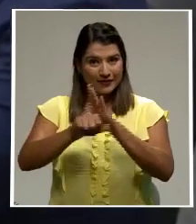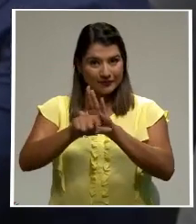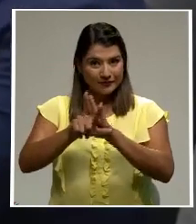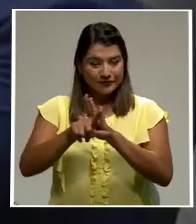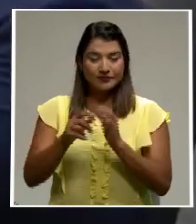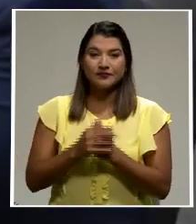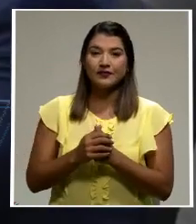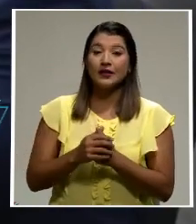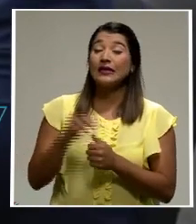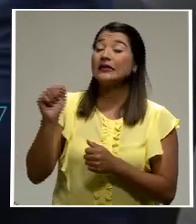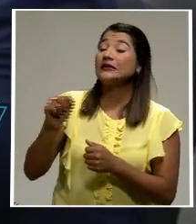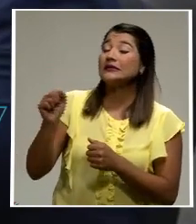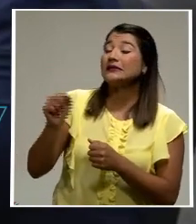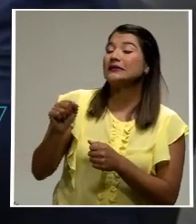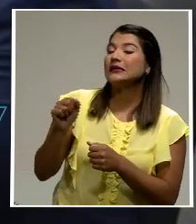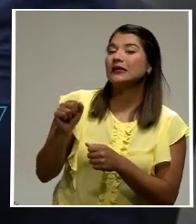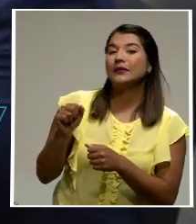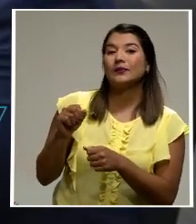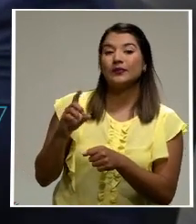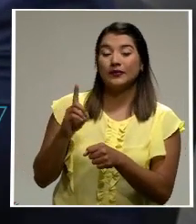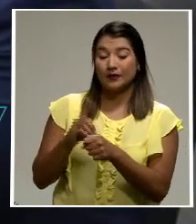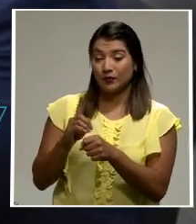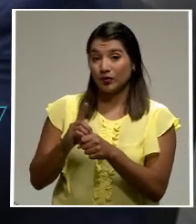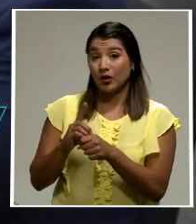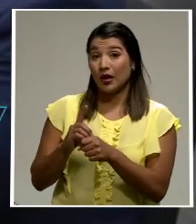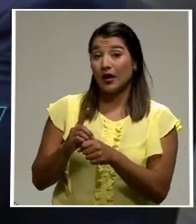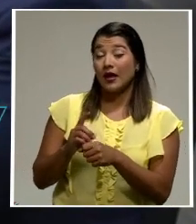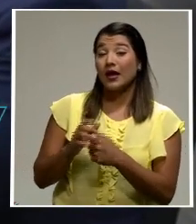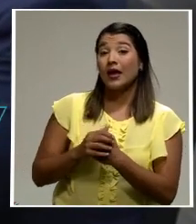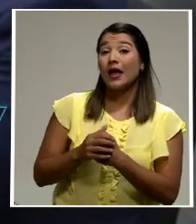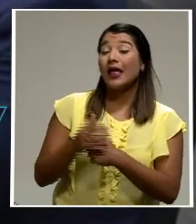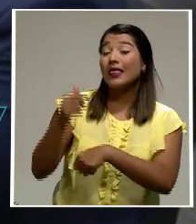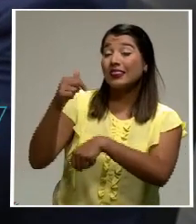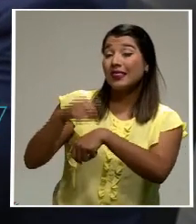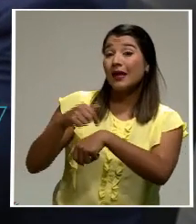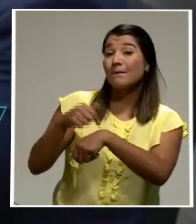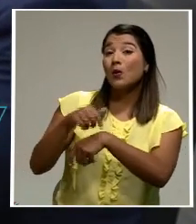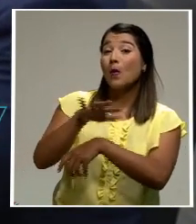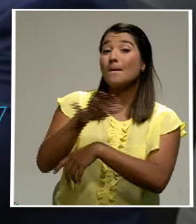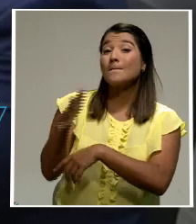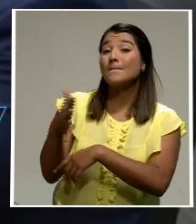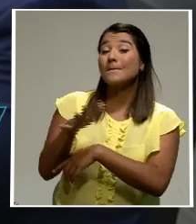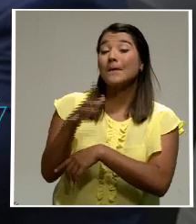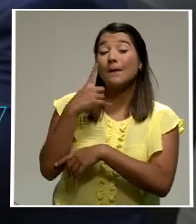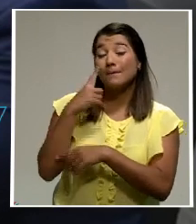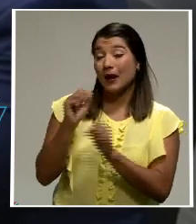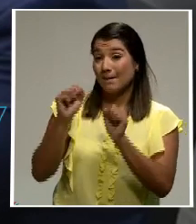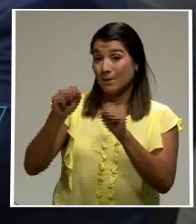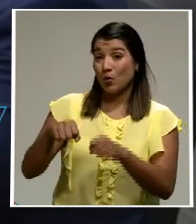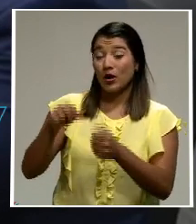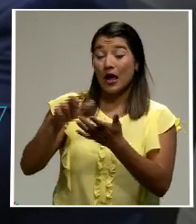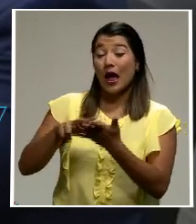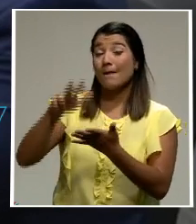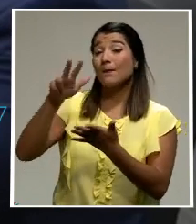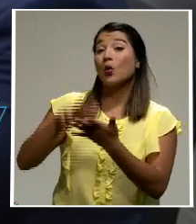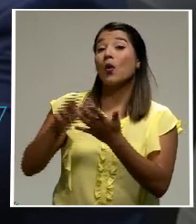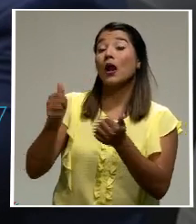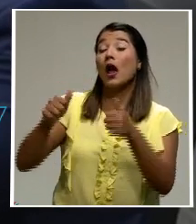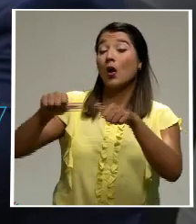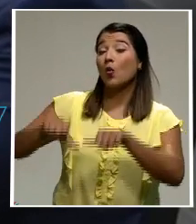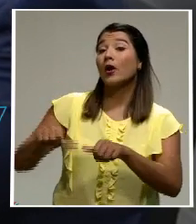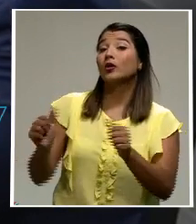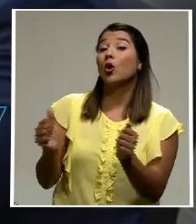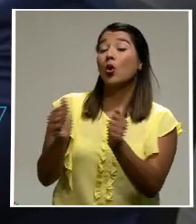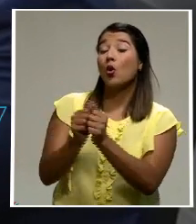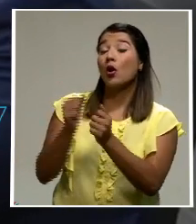Sí, señor diputado. Los tiempos estimados para la aprobación del acuerdo con